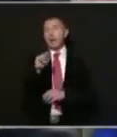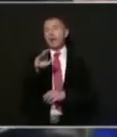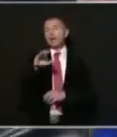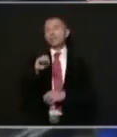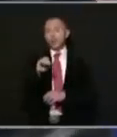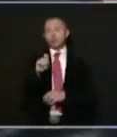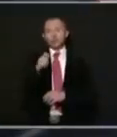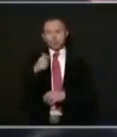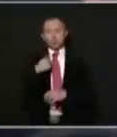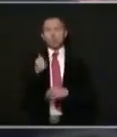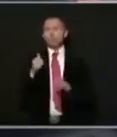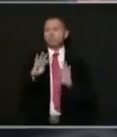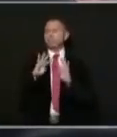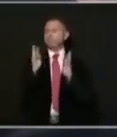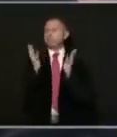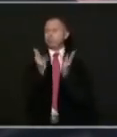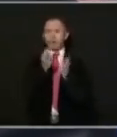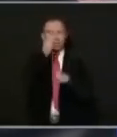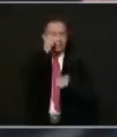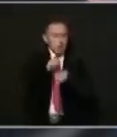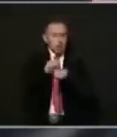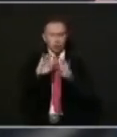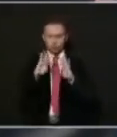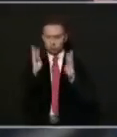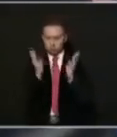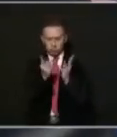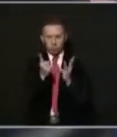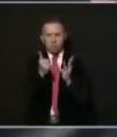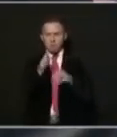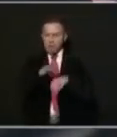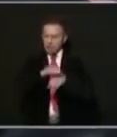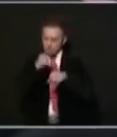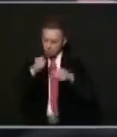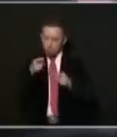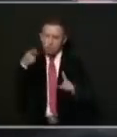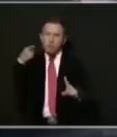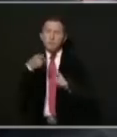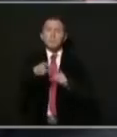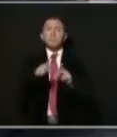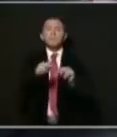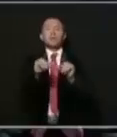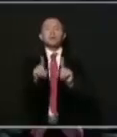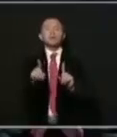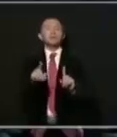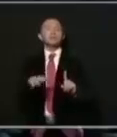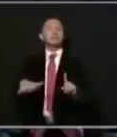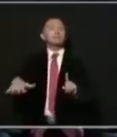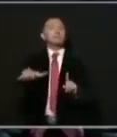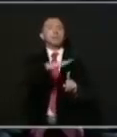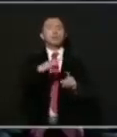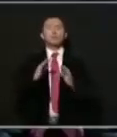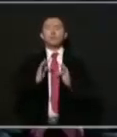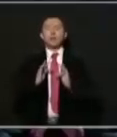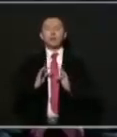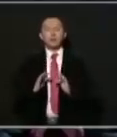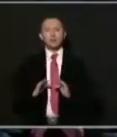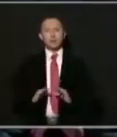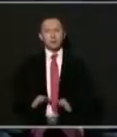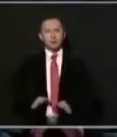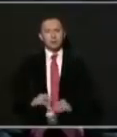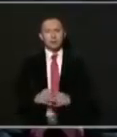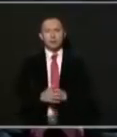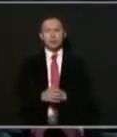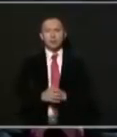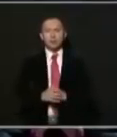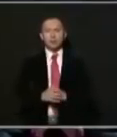seguridad para garantizar la paz y la tranquilidad de los mexicanos. Se creará,